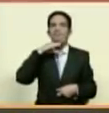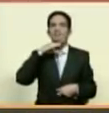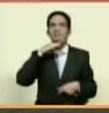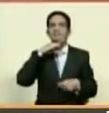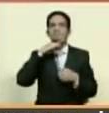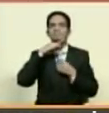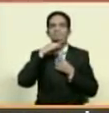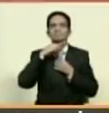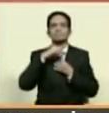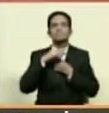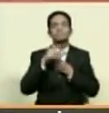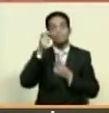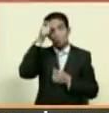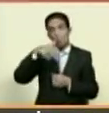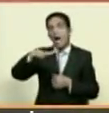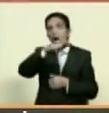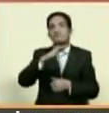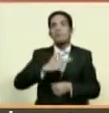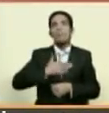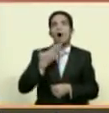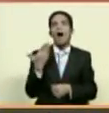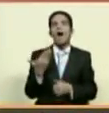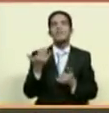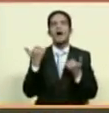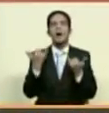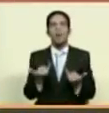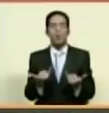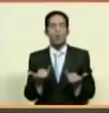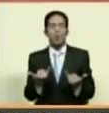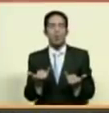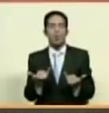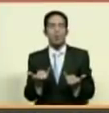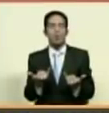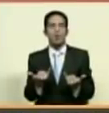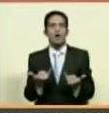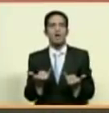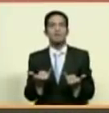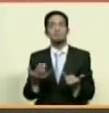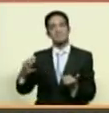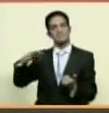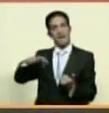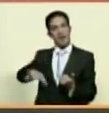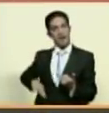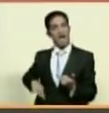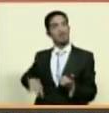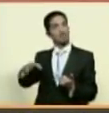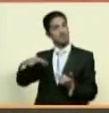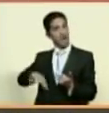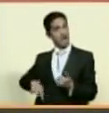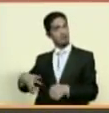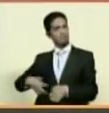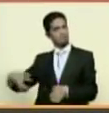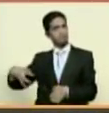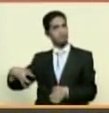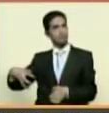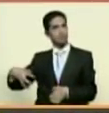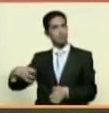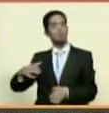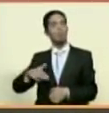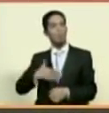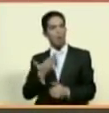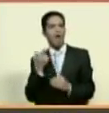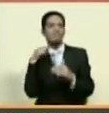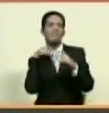pueda, con su salario ahora, su poderoso salario, pueda ir a